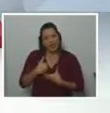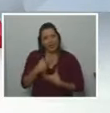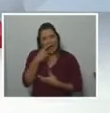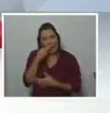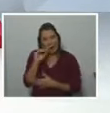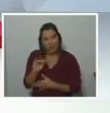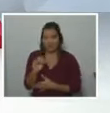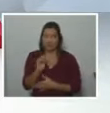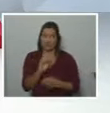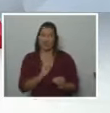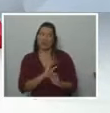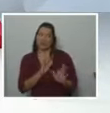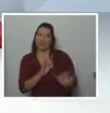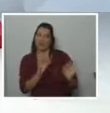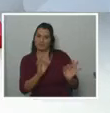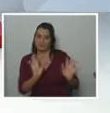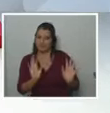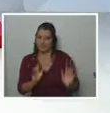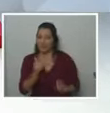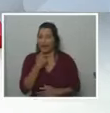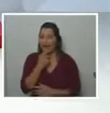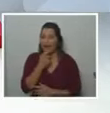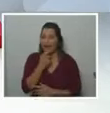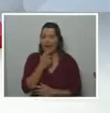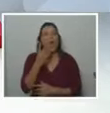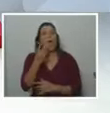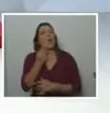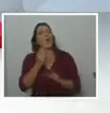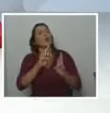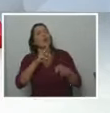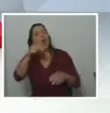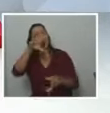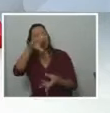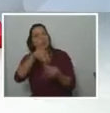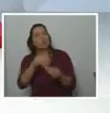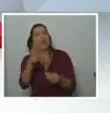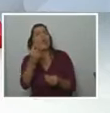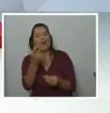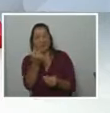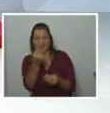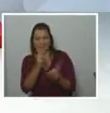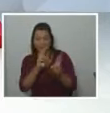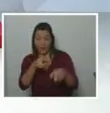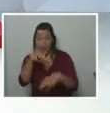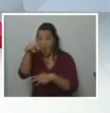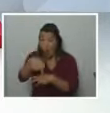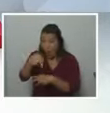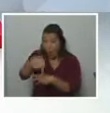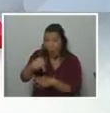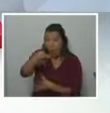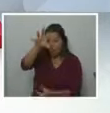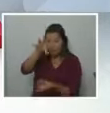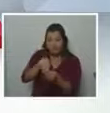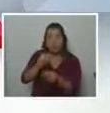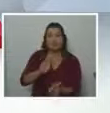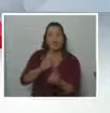no, definitivamente, eso sí. ¿Cuánto regalamos hoy, Ari? El día de hoy, nada más y nada menos